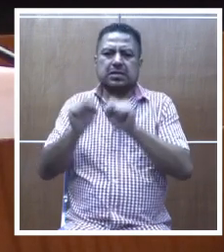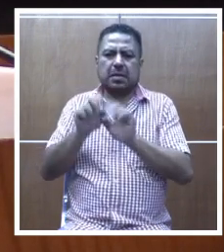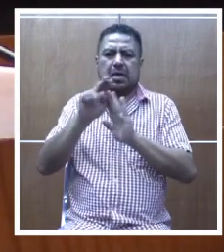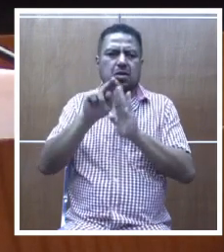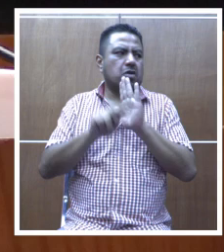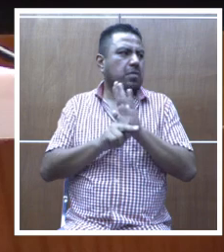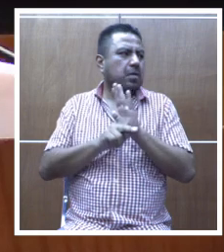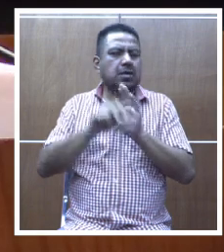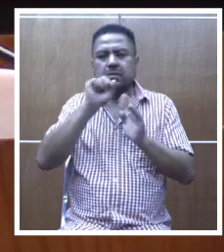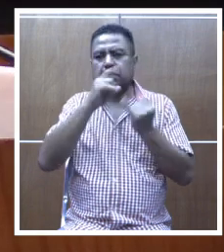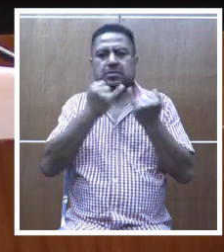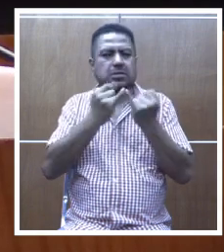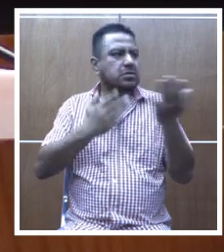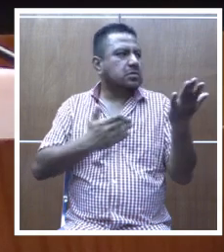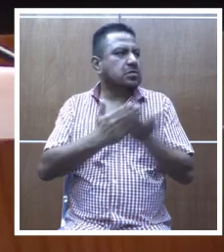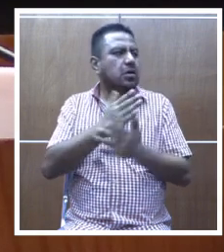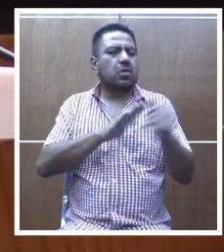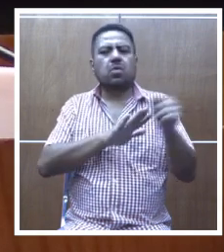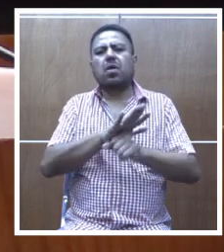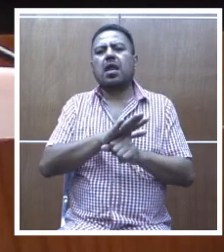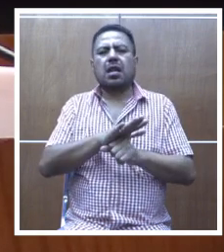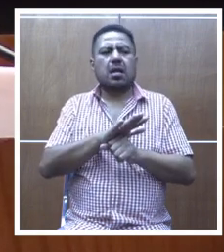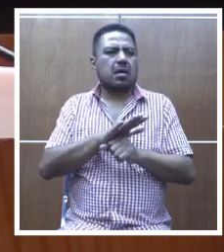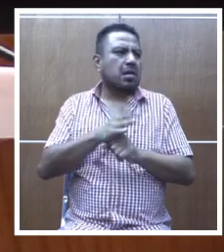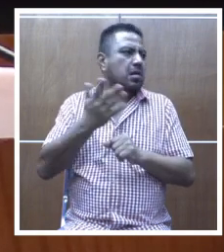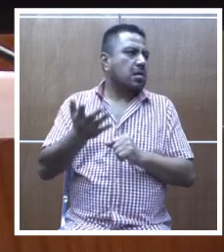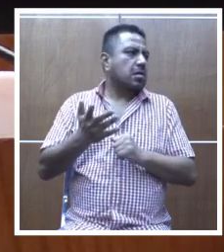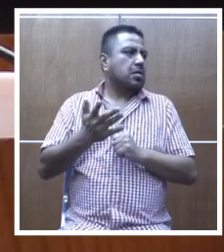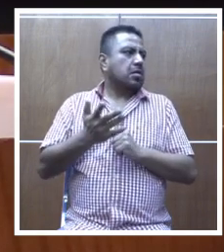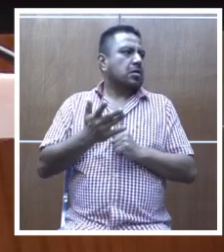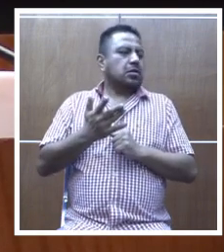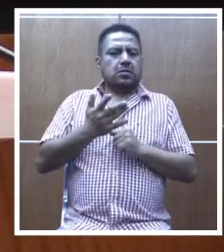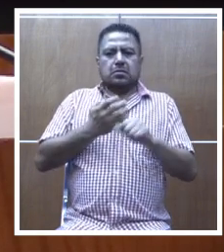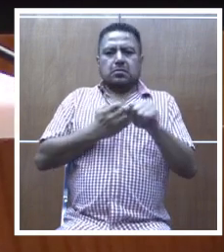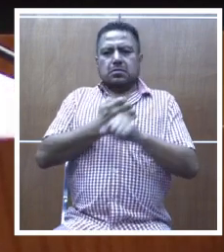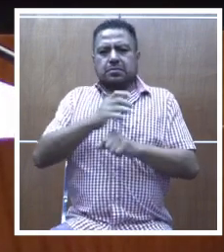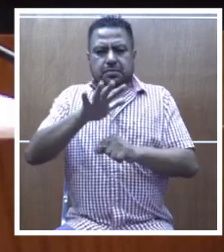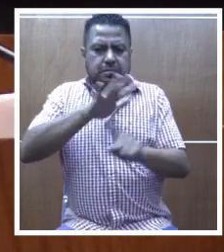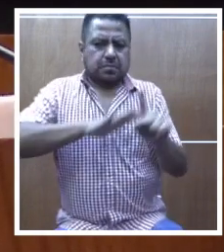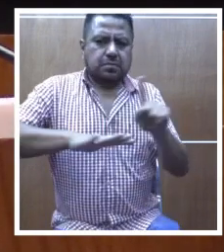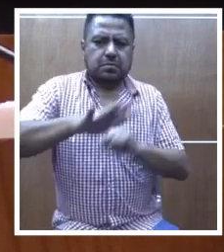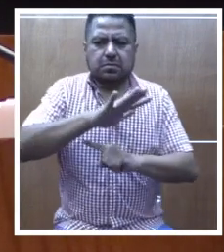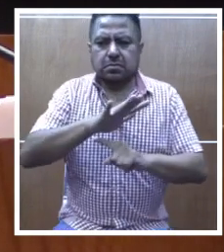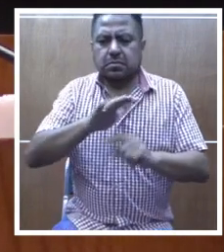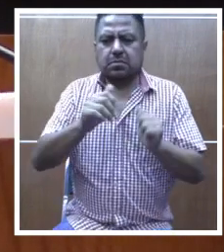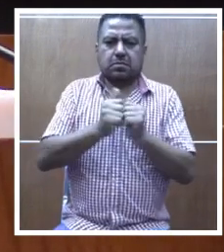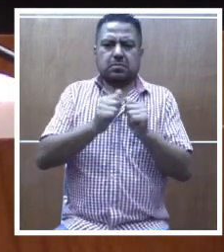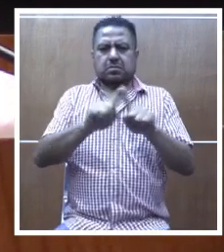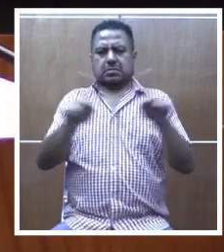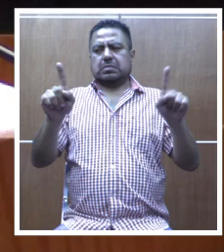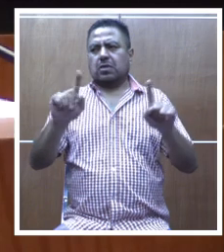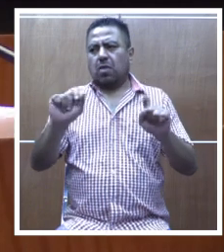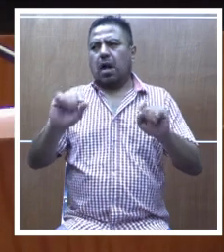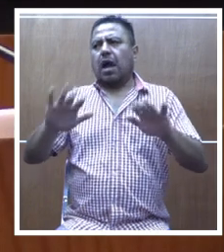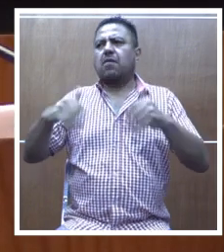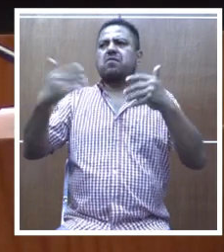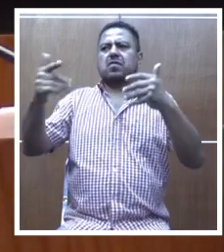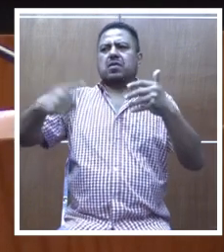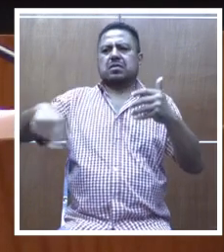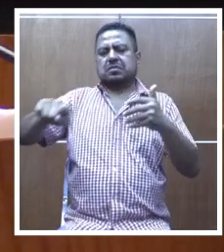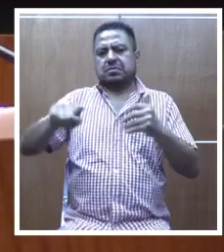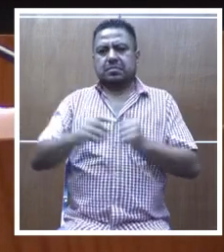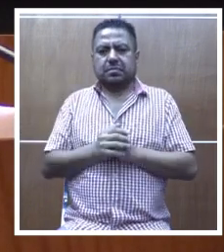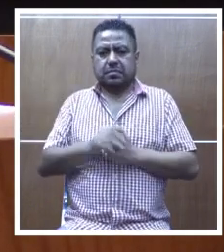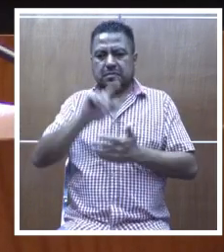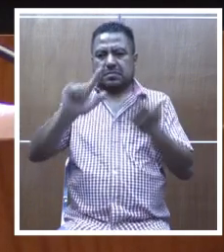normativo sin la injerencia de cualquier entidad y autoridad ajena o exterior a la misma. En